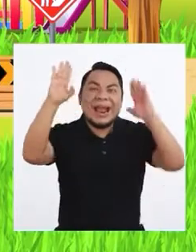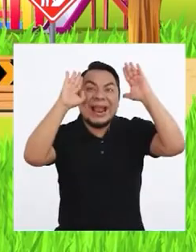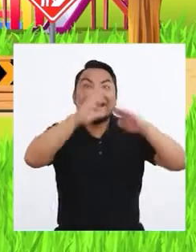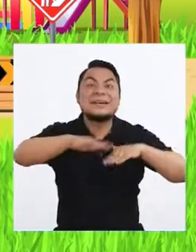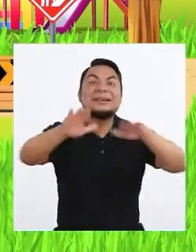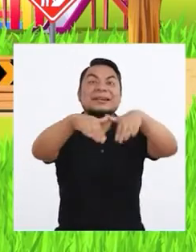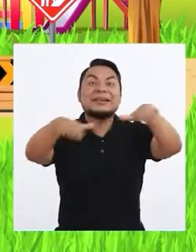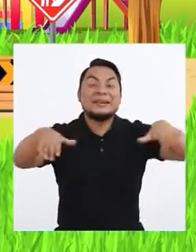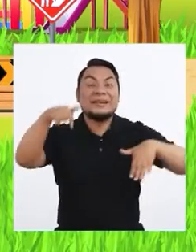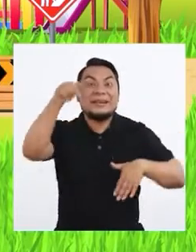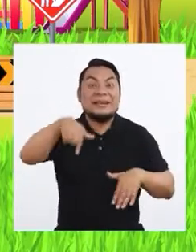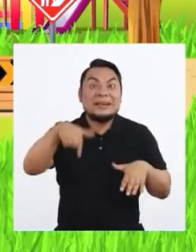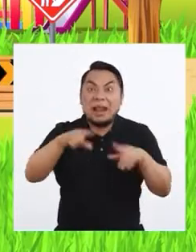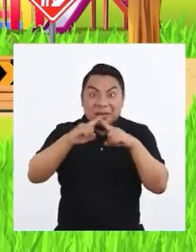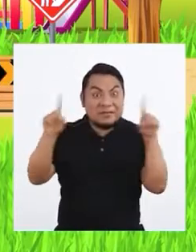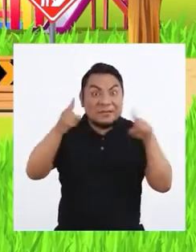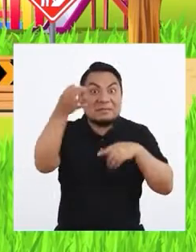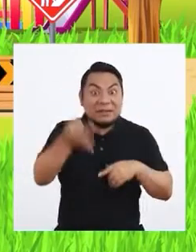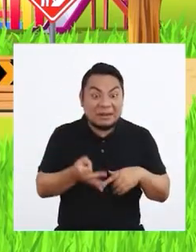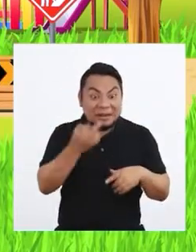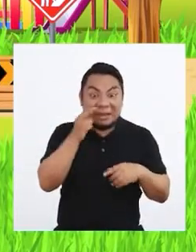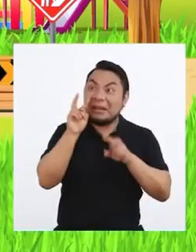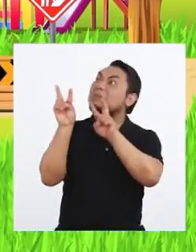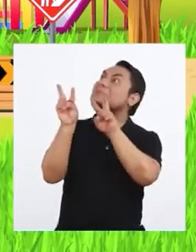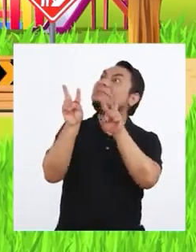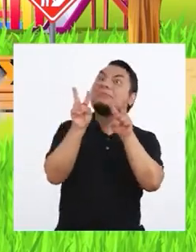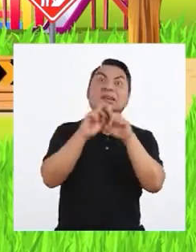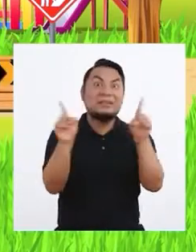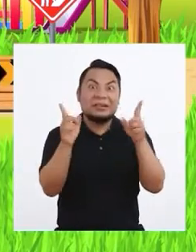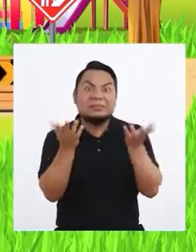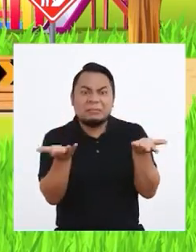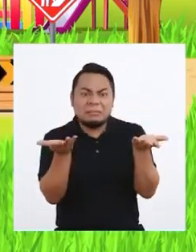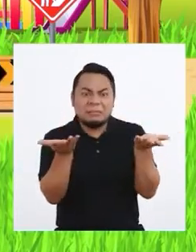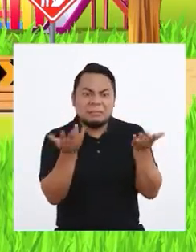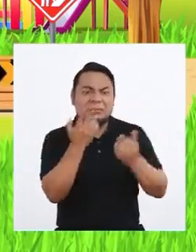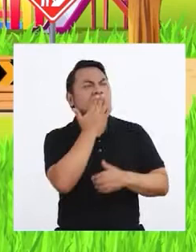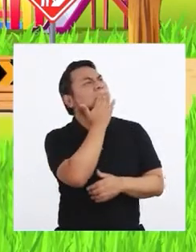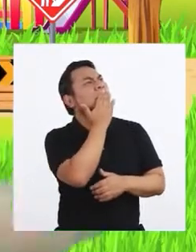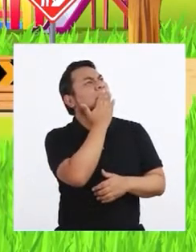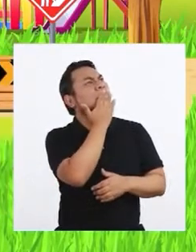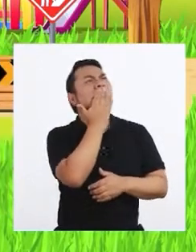¡Hola, niños y niñas! Esto está diferente, ¿verdad?